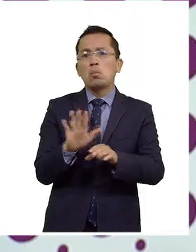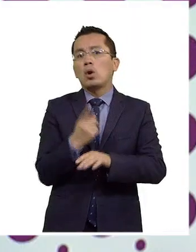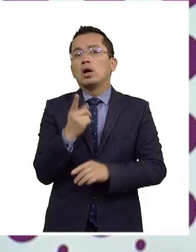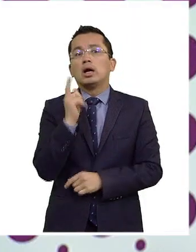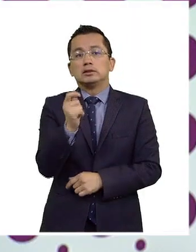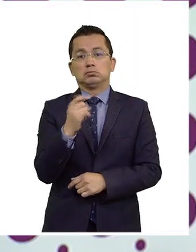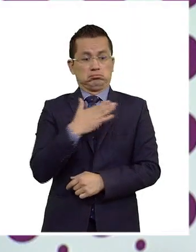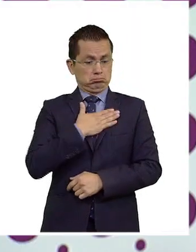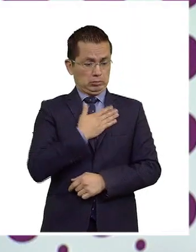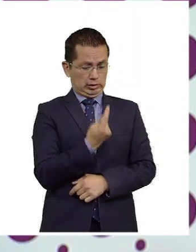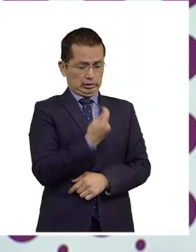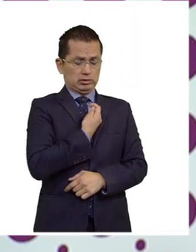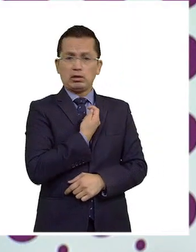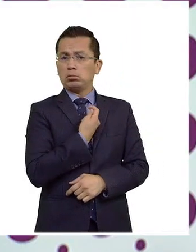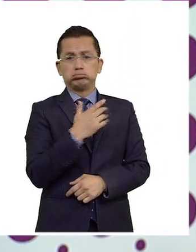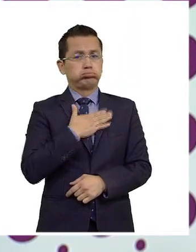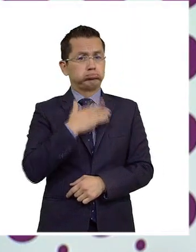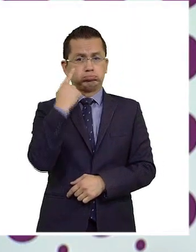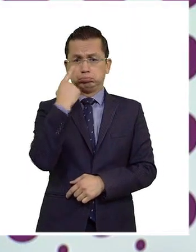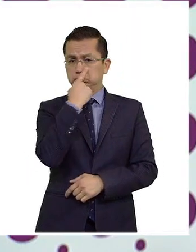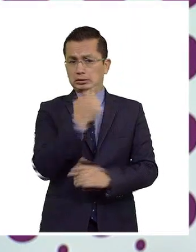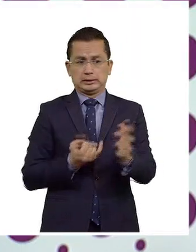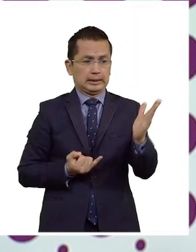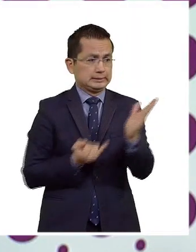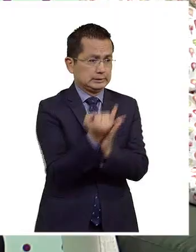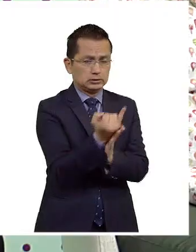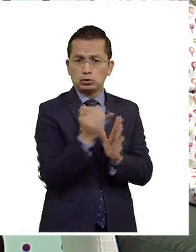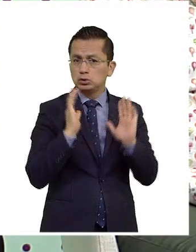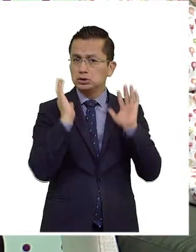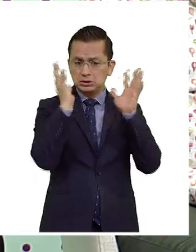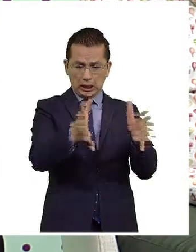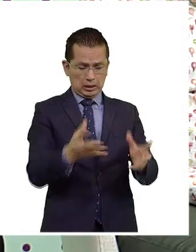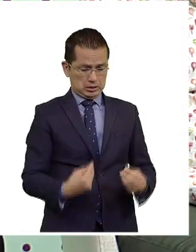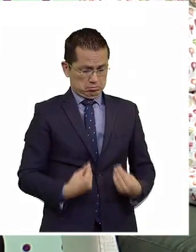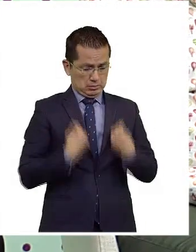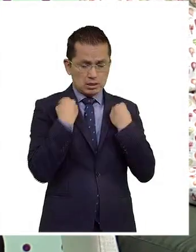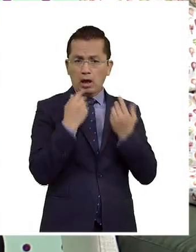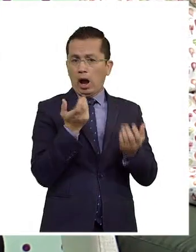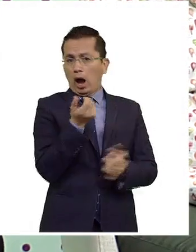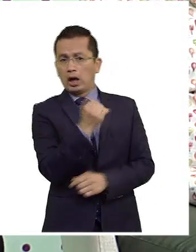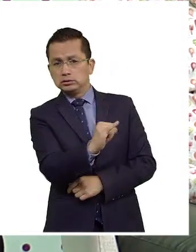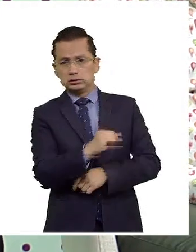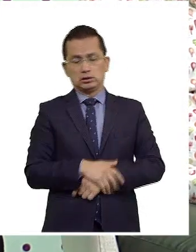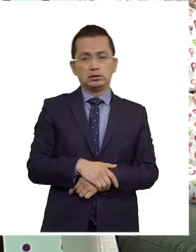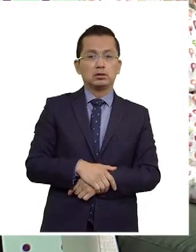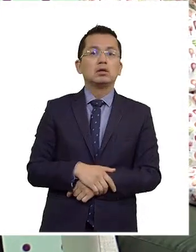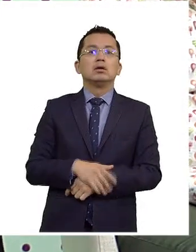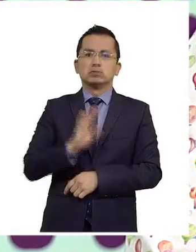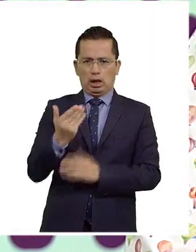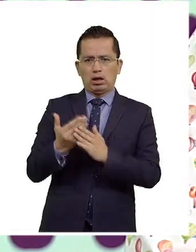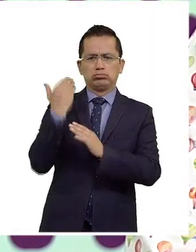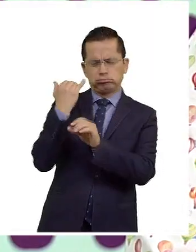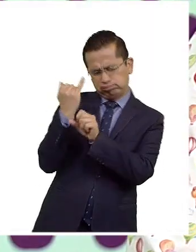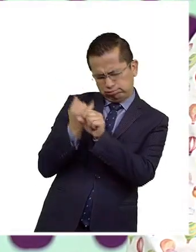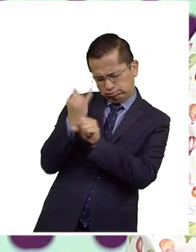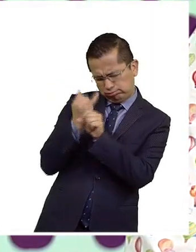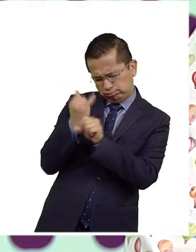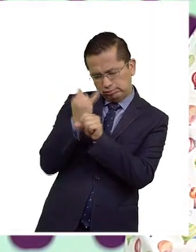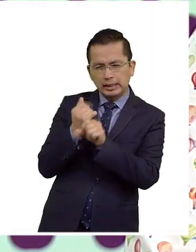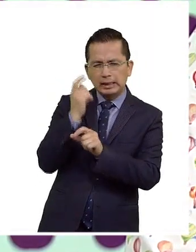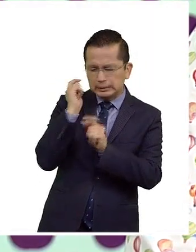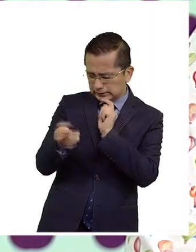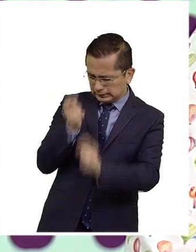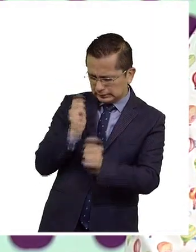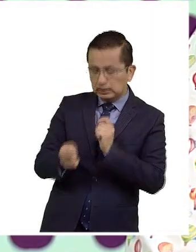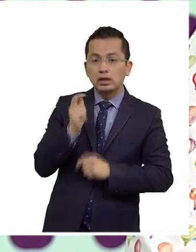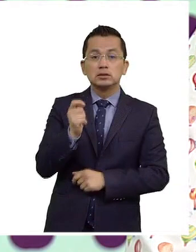vividas y los estudios científicos han mostrado recientemente que la definición que tiene una persona